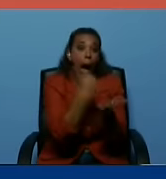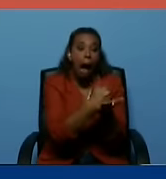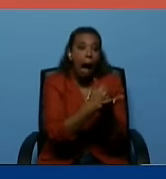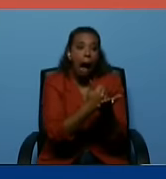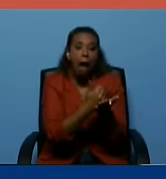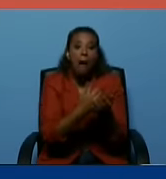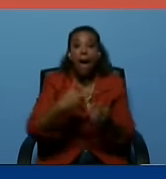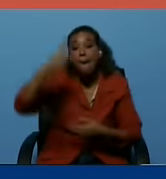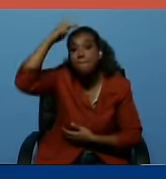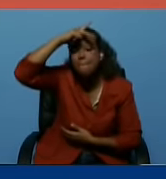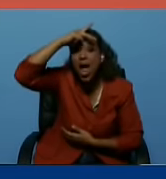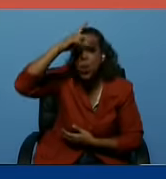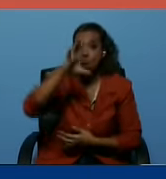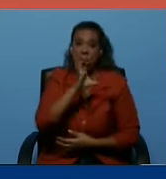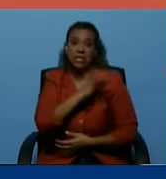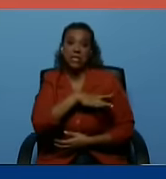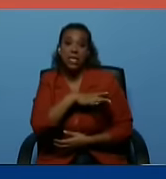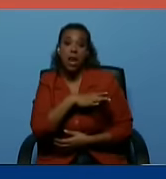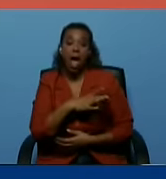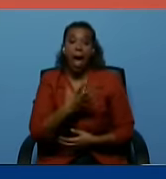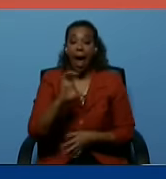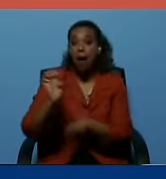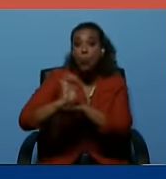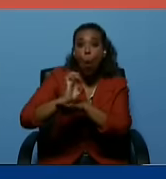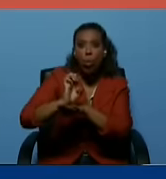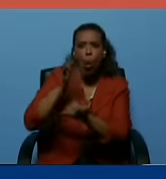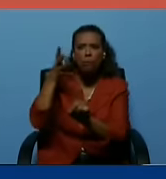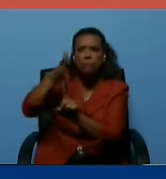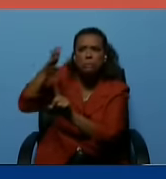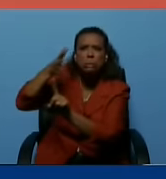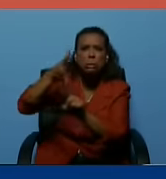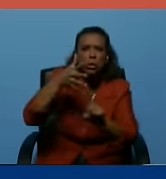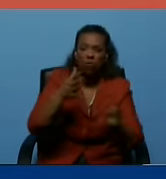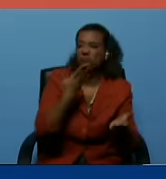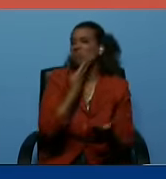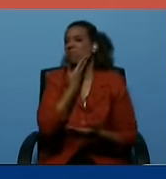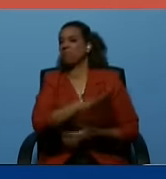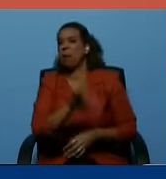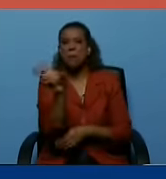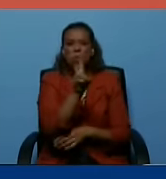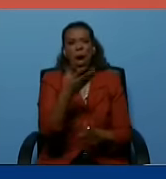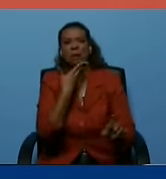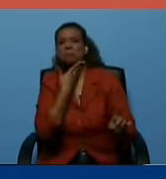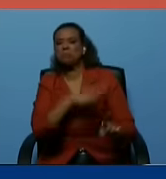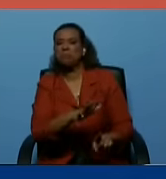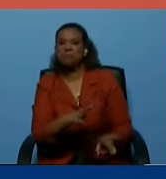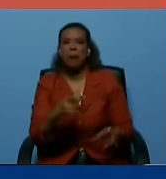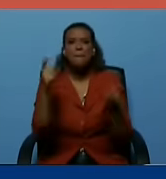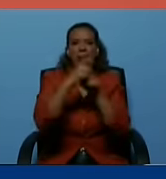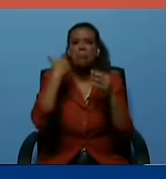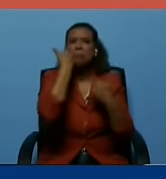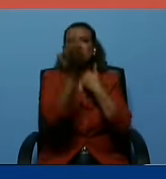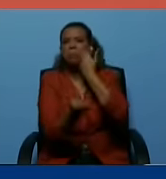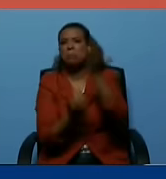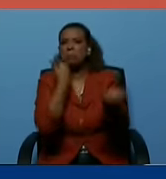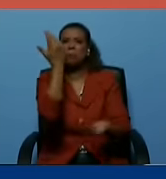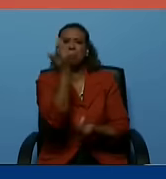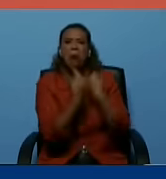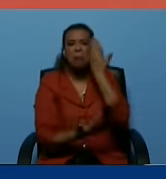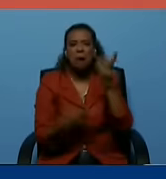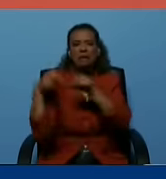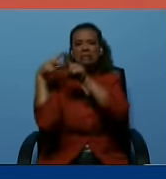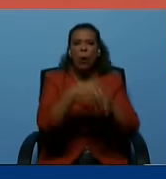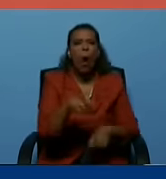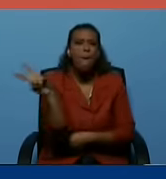En Perú, Chile, Ecuador, los persiguen, los desprecian. Les dicen cosas terribles. La